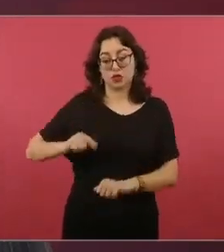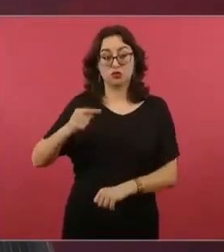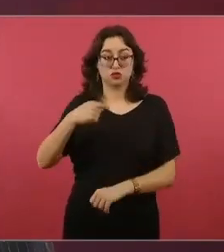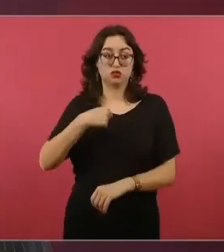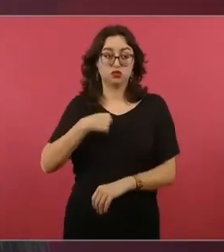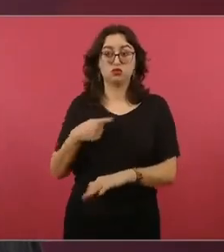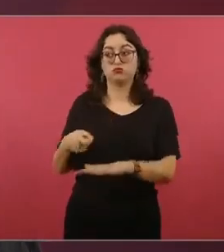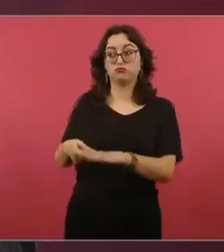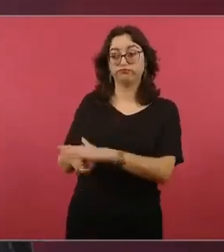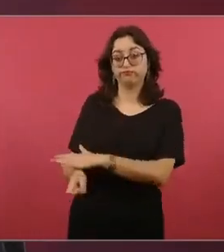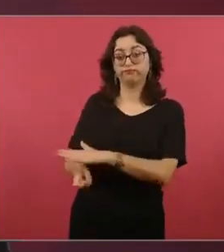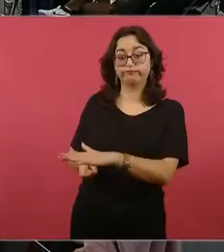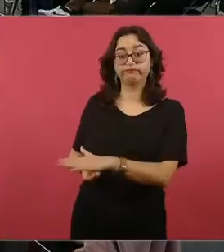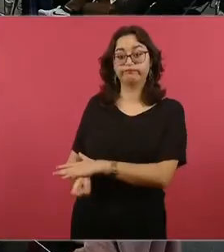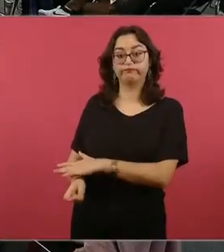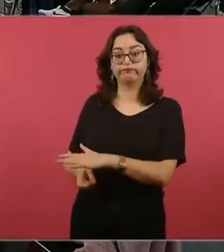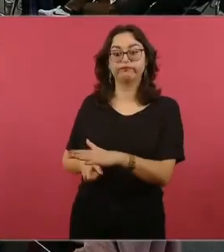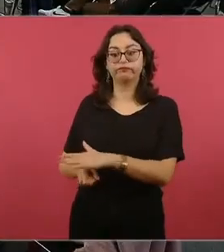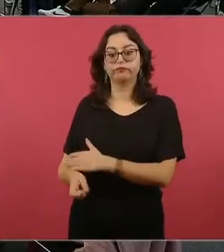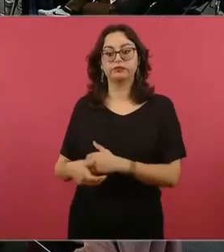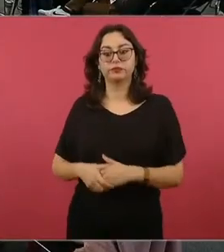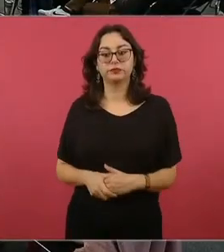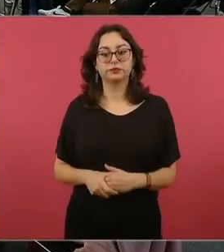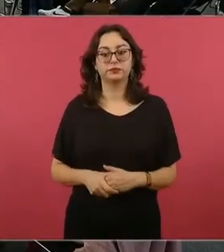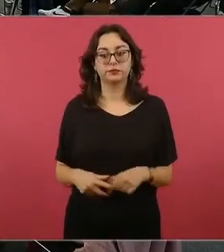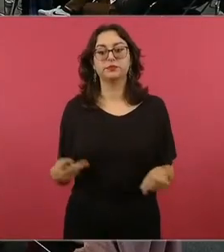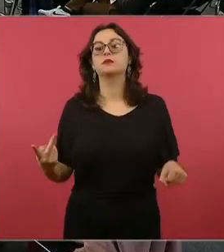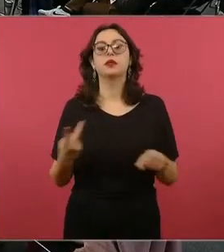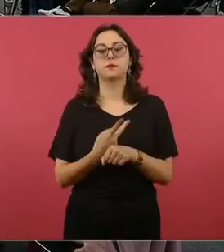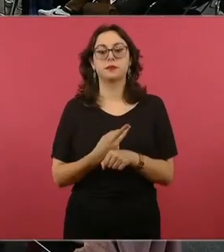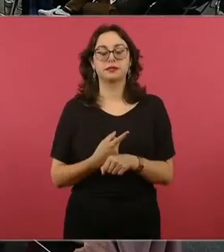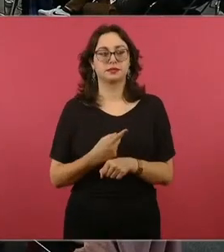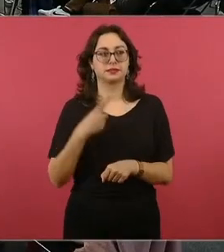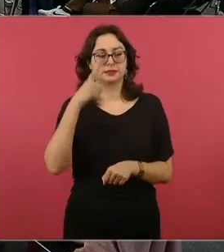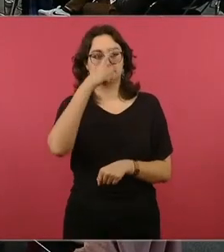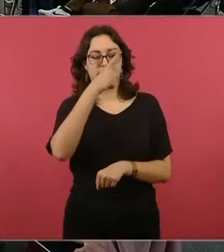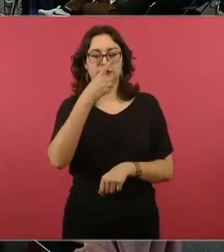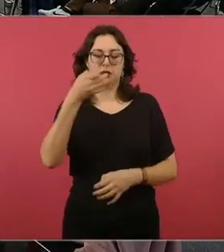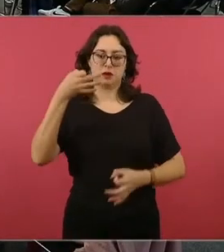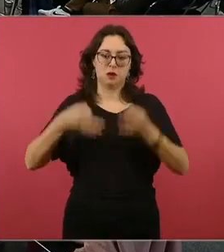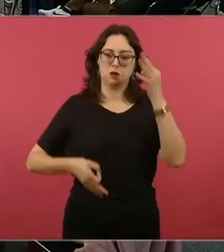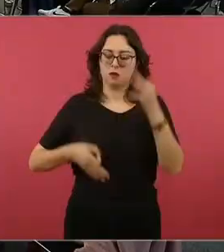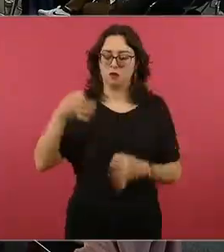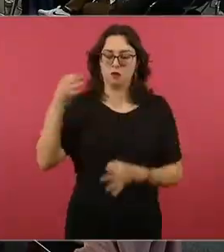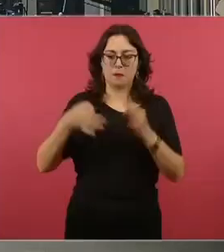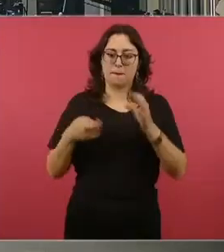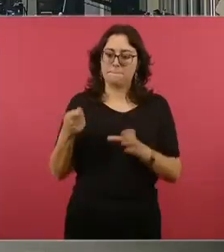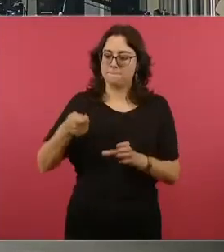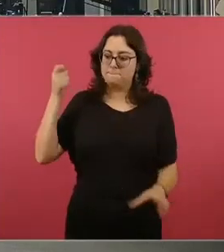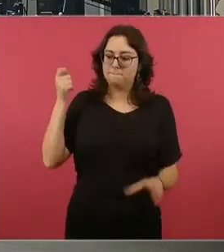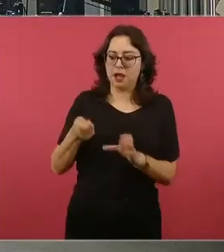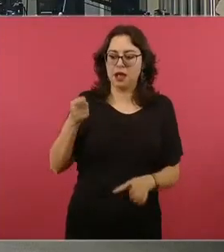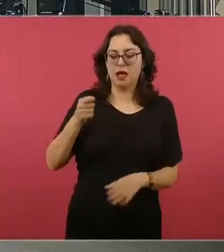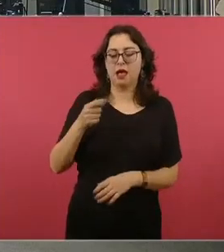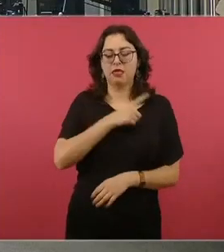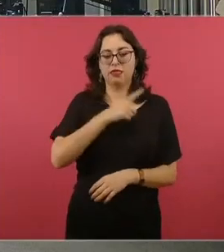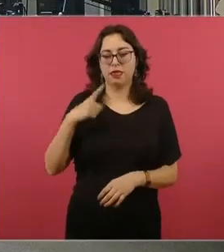y allá en Estados Unidos entregó recursos, o sea, devolvió dinero,